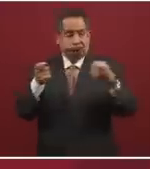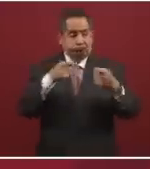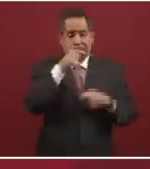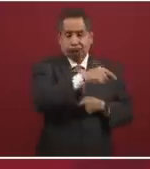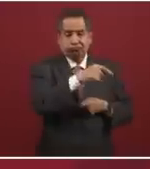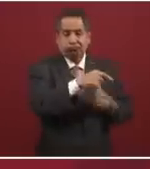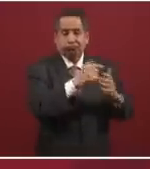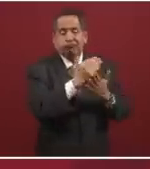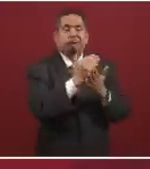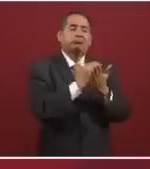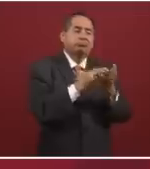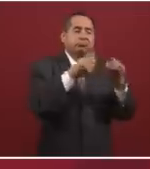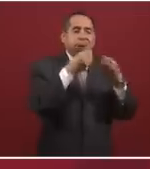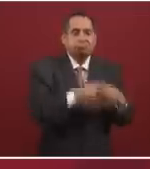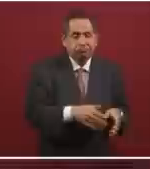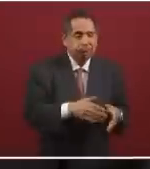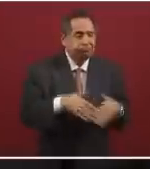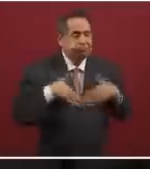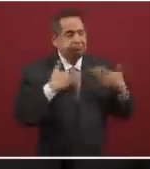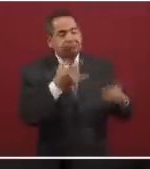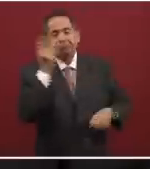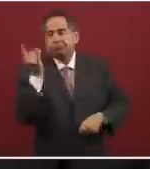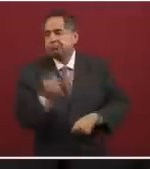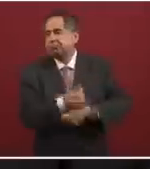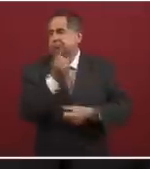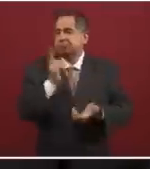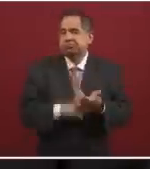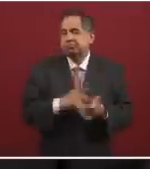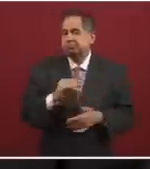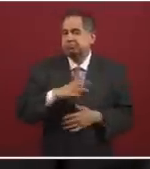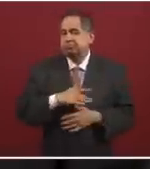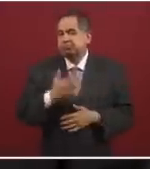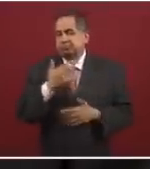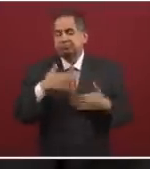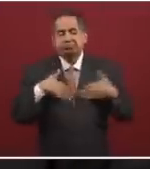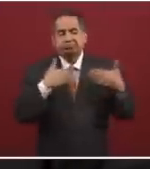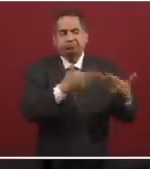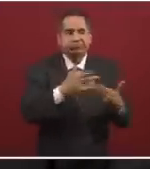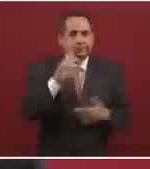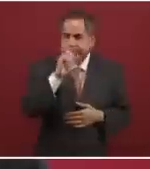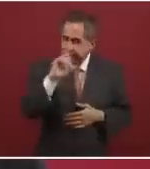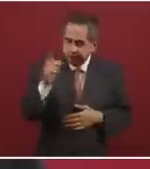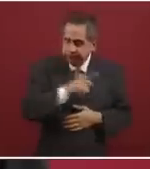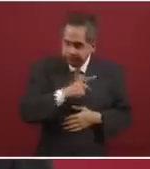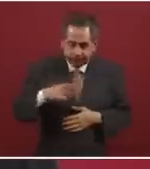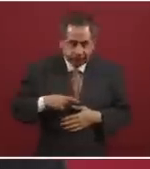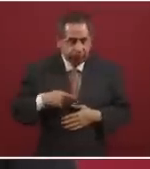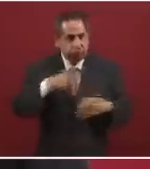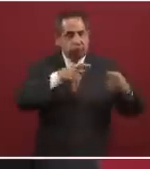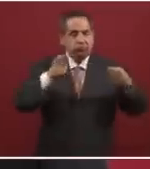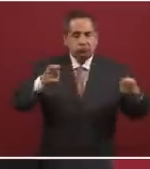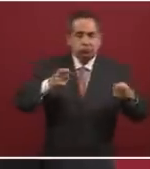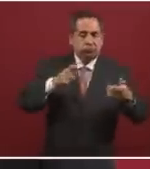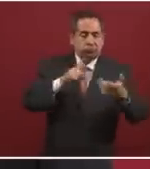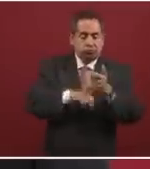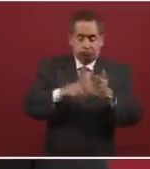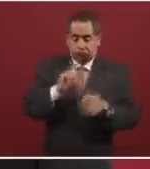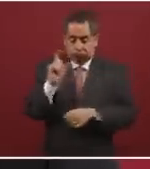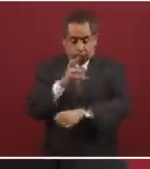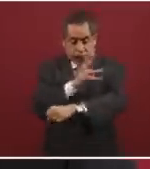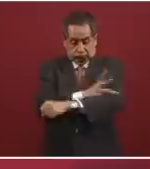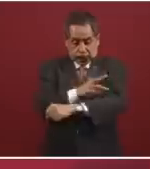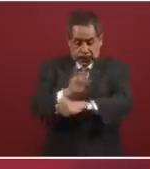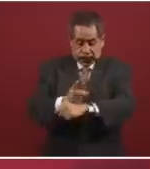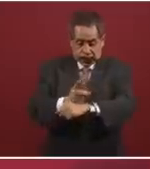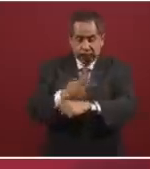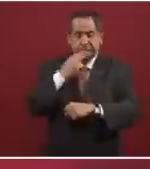debilite por falta de autoridad moral, que es la que da la autoridad política, la